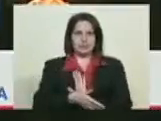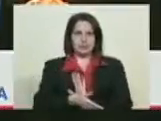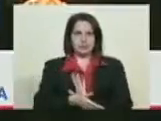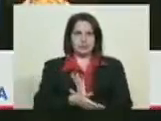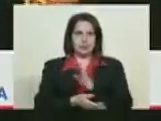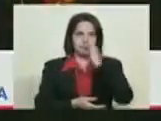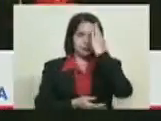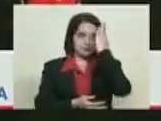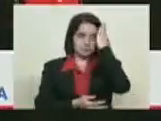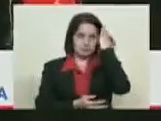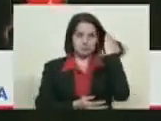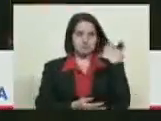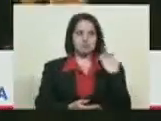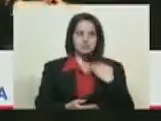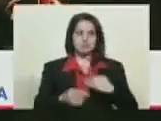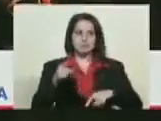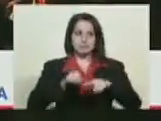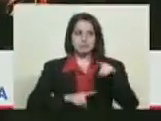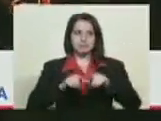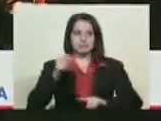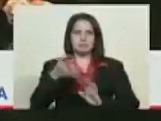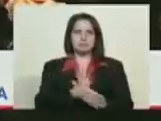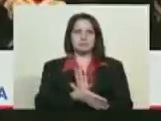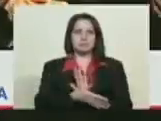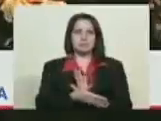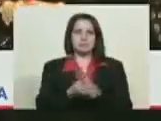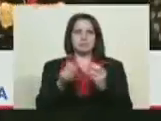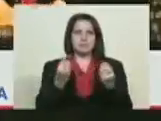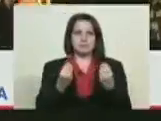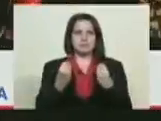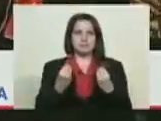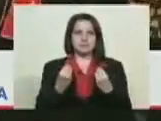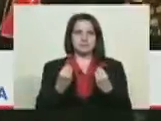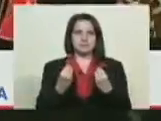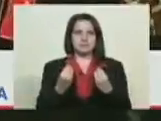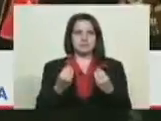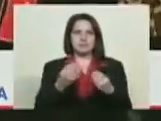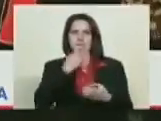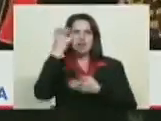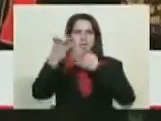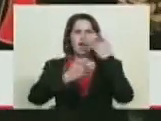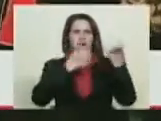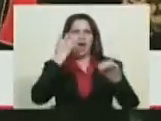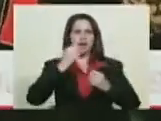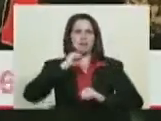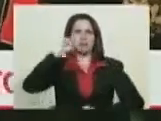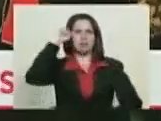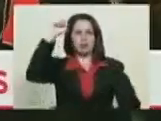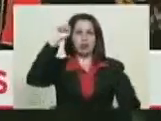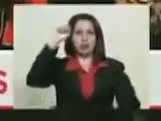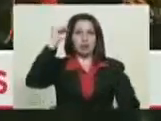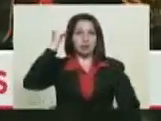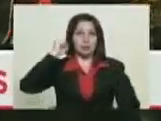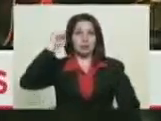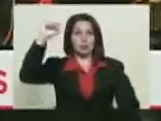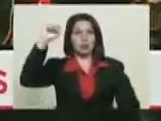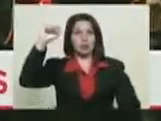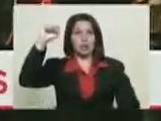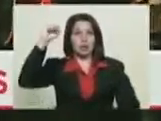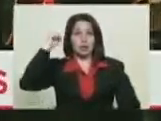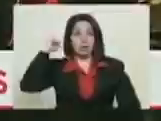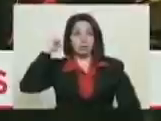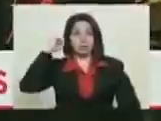la gran victoria en las elecciones municipales, y gritar la consigna: ¡Victoria!